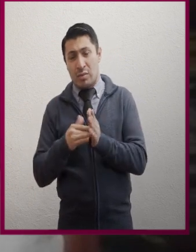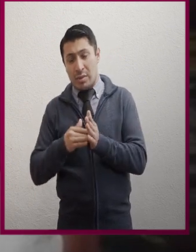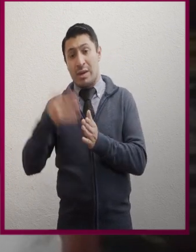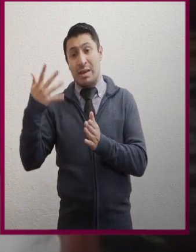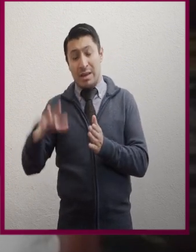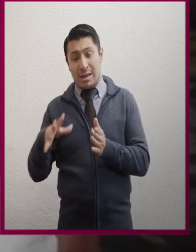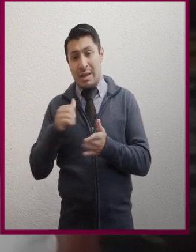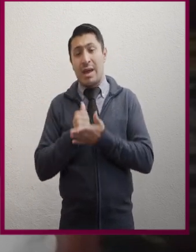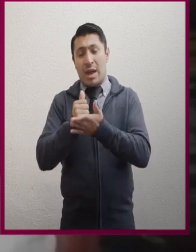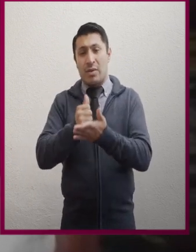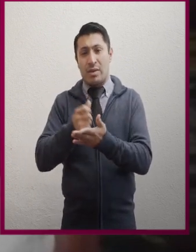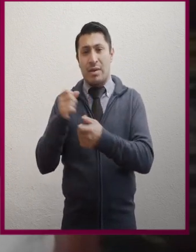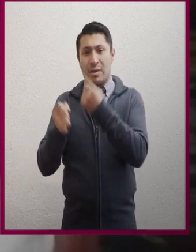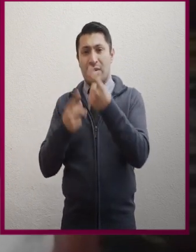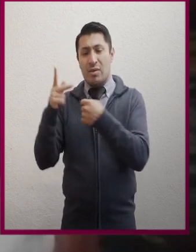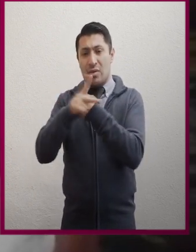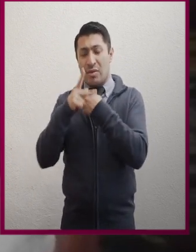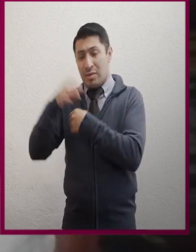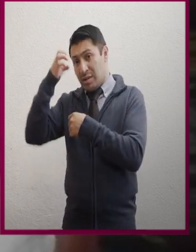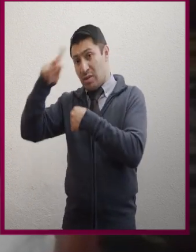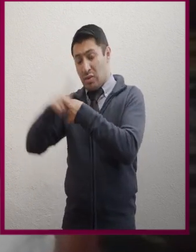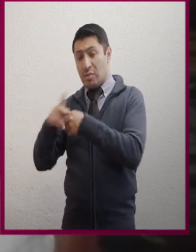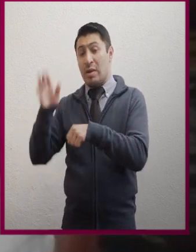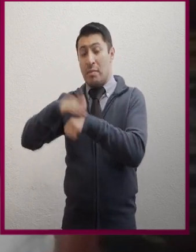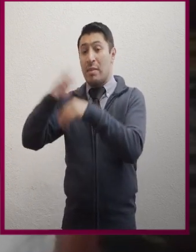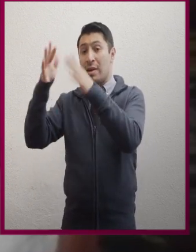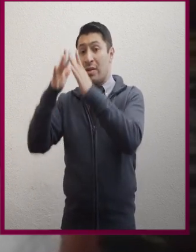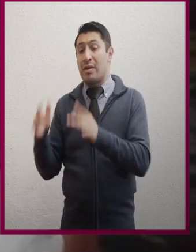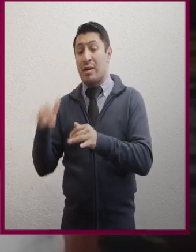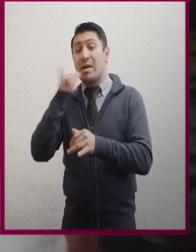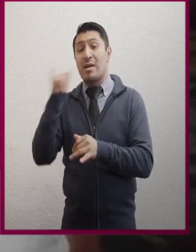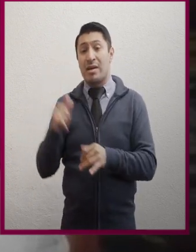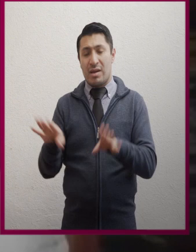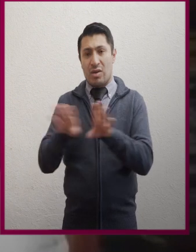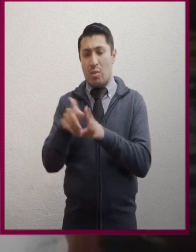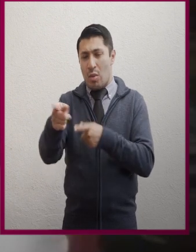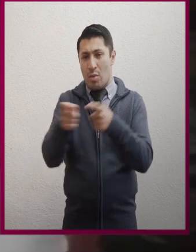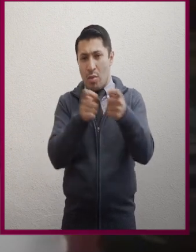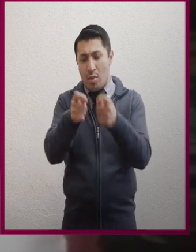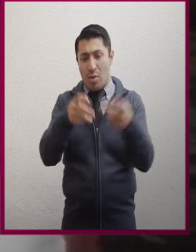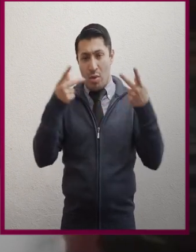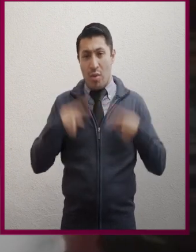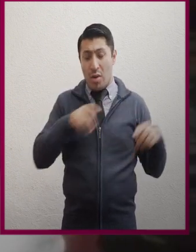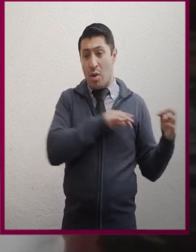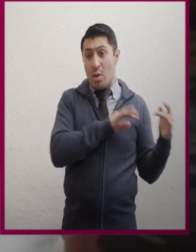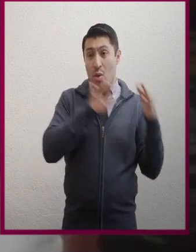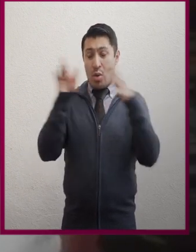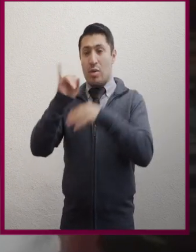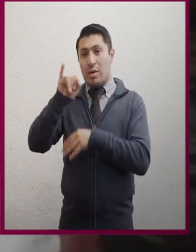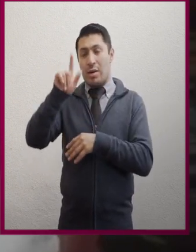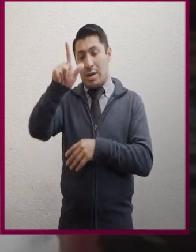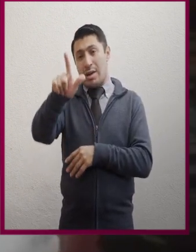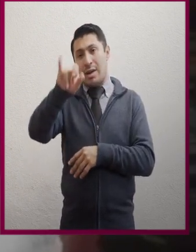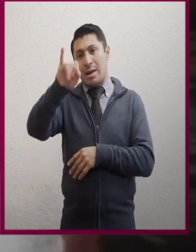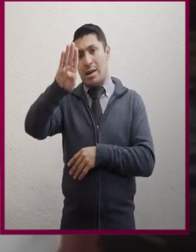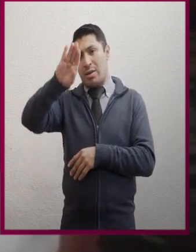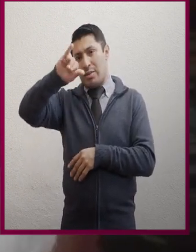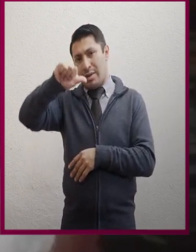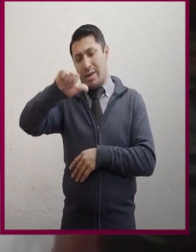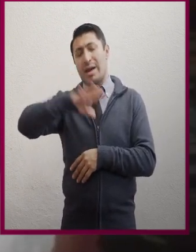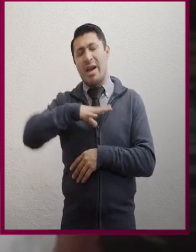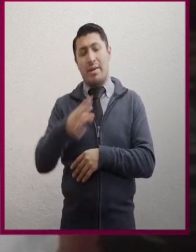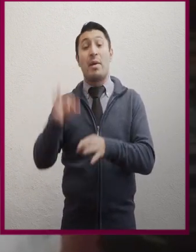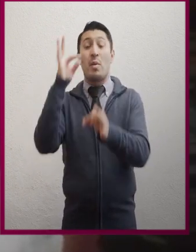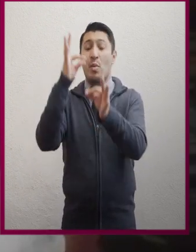2010, de ayudar a ciertos países europeos, sobre todo Francia e Italia, en controlar el flujo de migrantes, y Libia